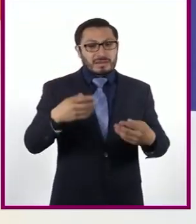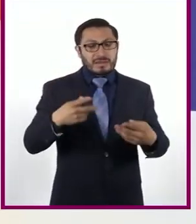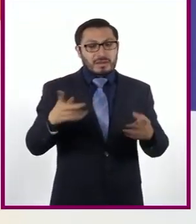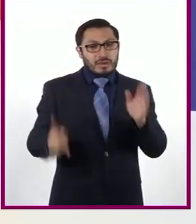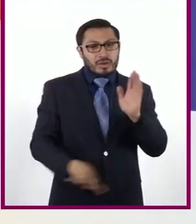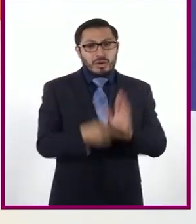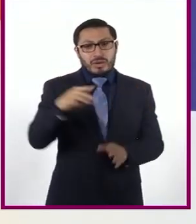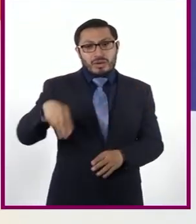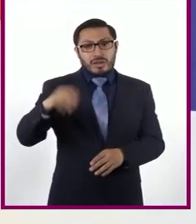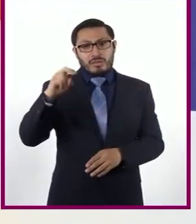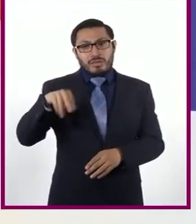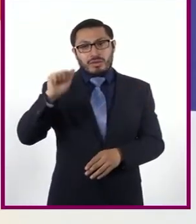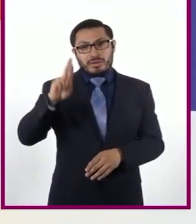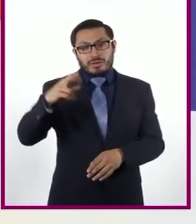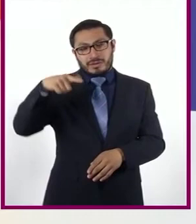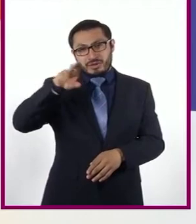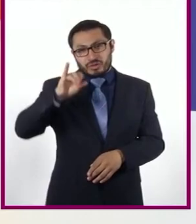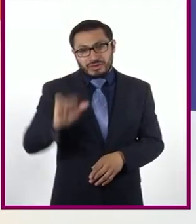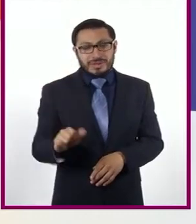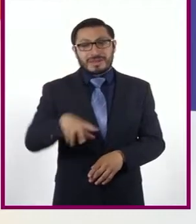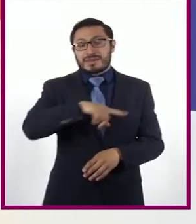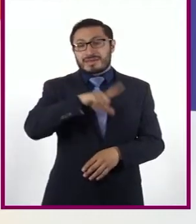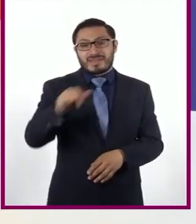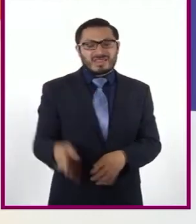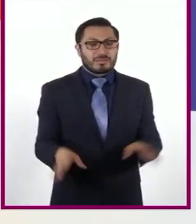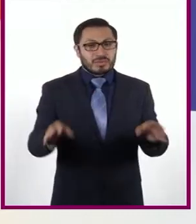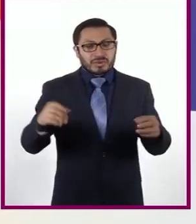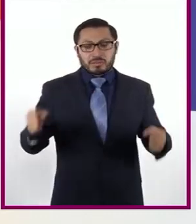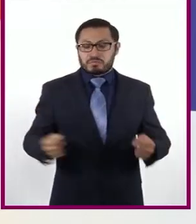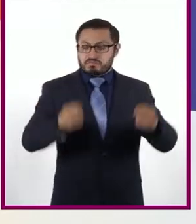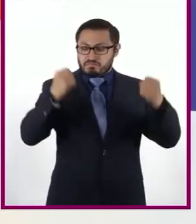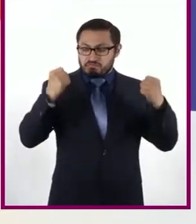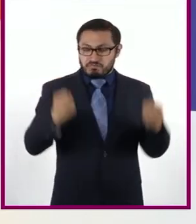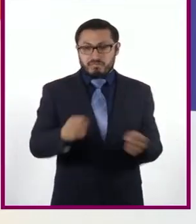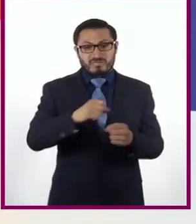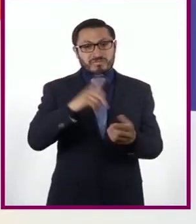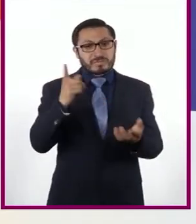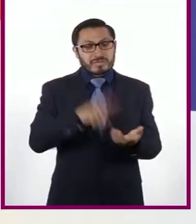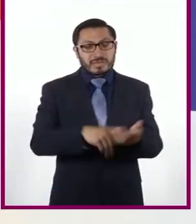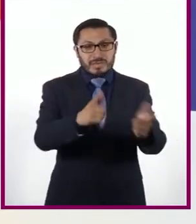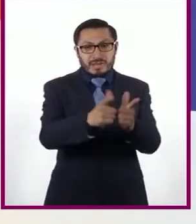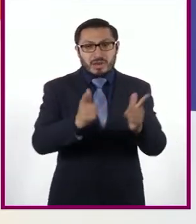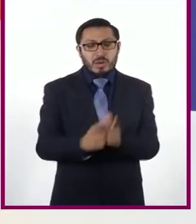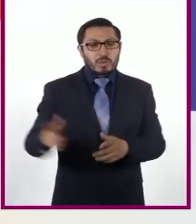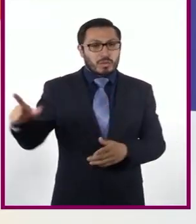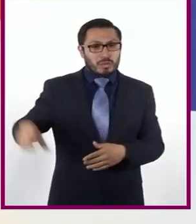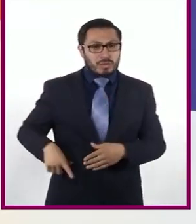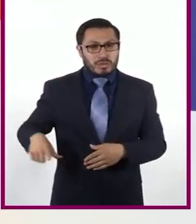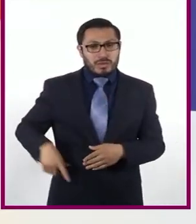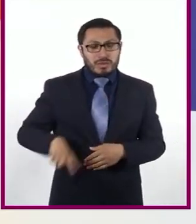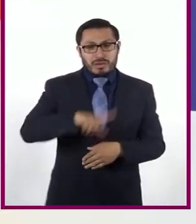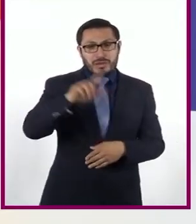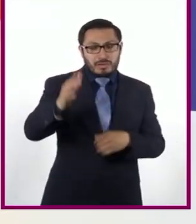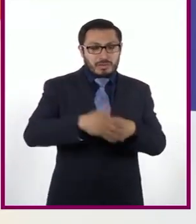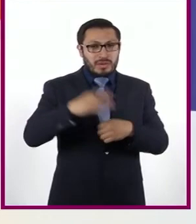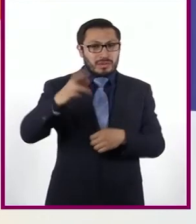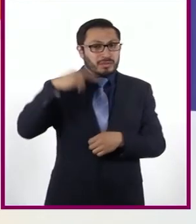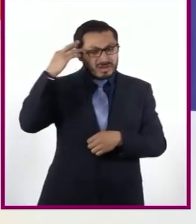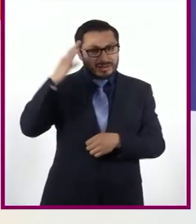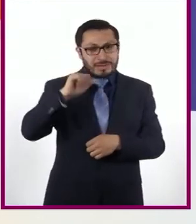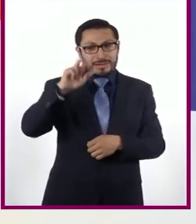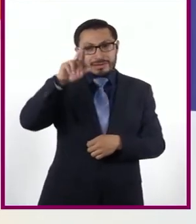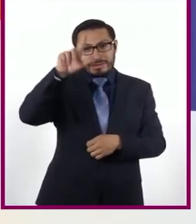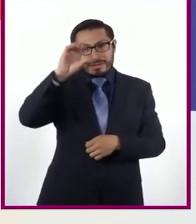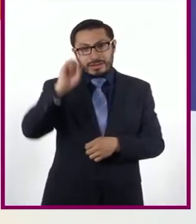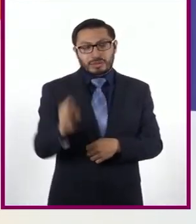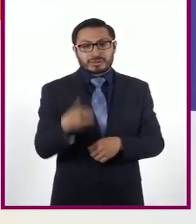y a partir de estos hechos la burguesía se fortaleció en el parlamento. y el siguiente rey, Carlos II,